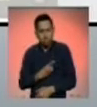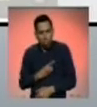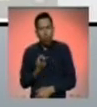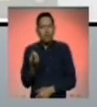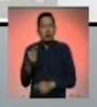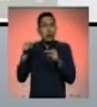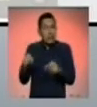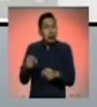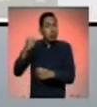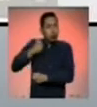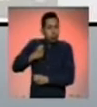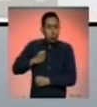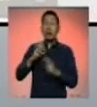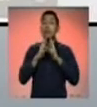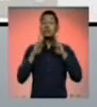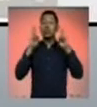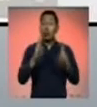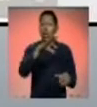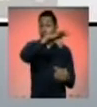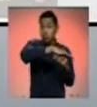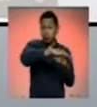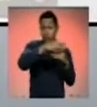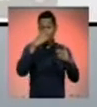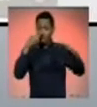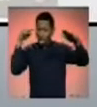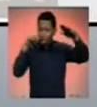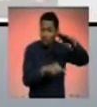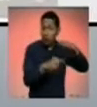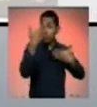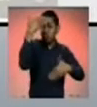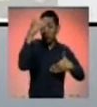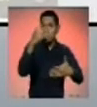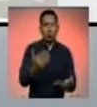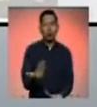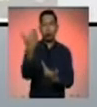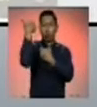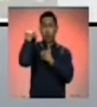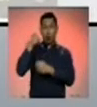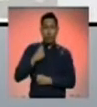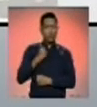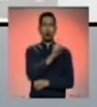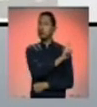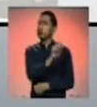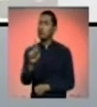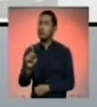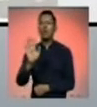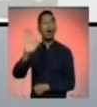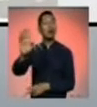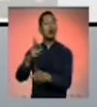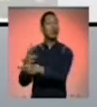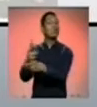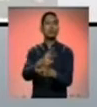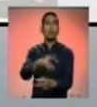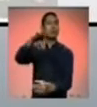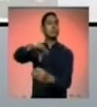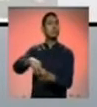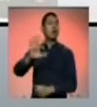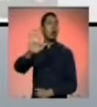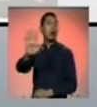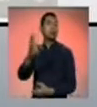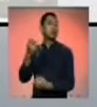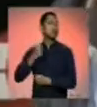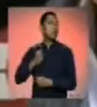resoluciones concernientes a los resultados finales del proceso electoral le corresponde conocer y resolver a la